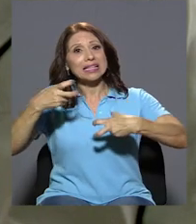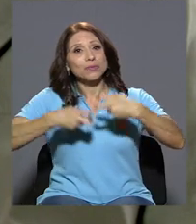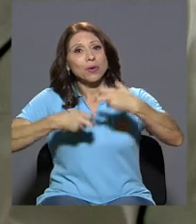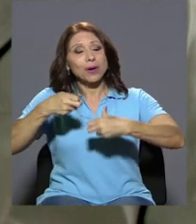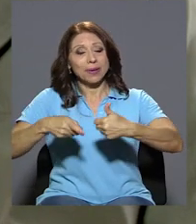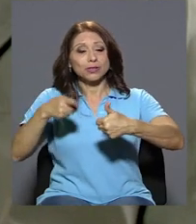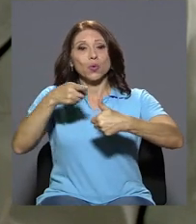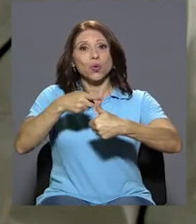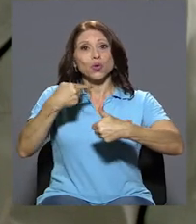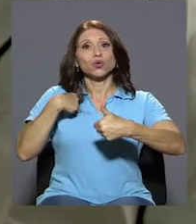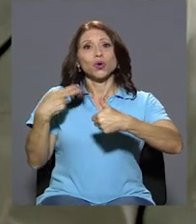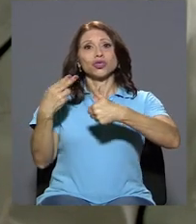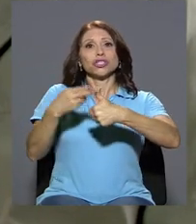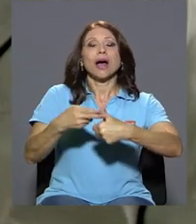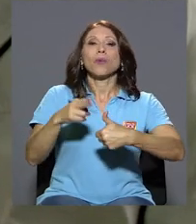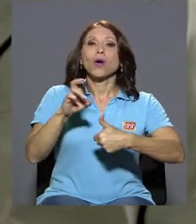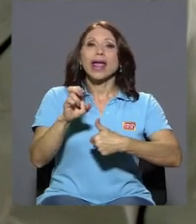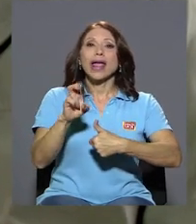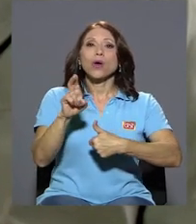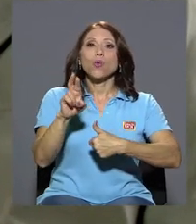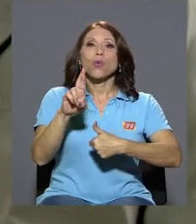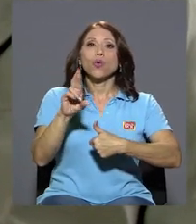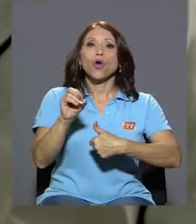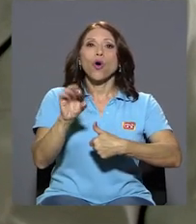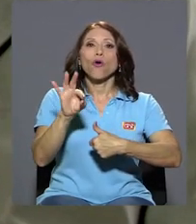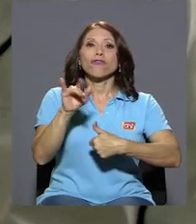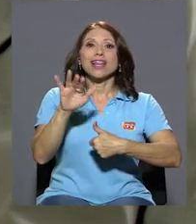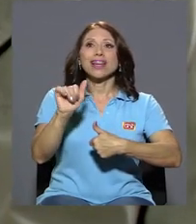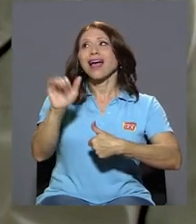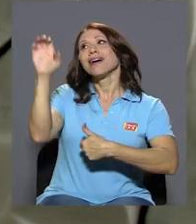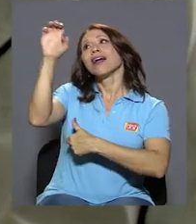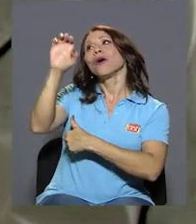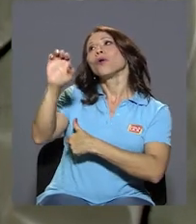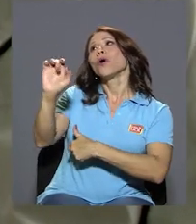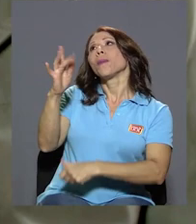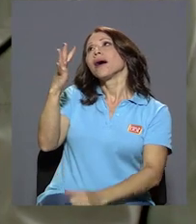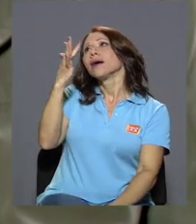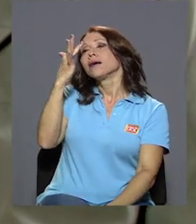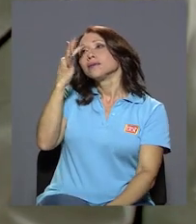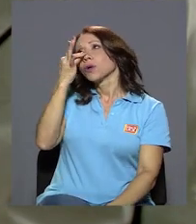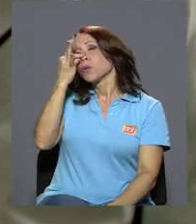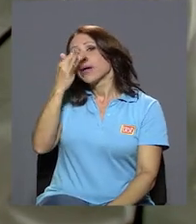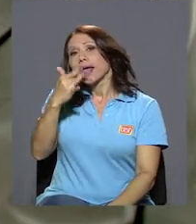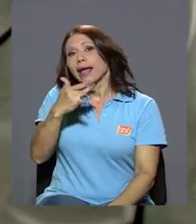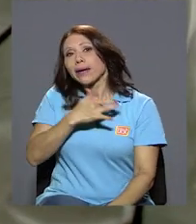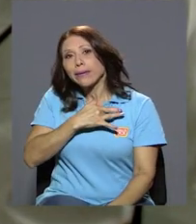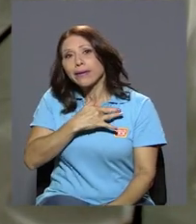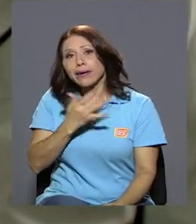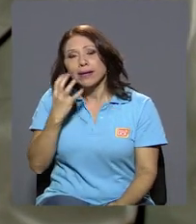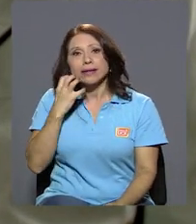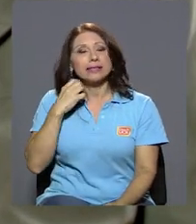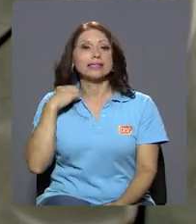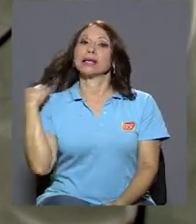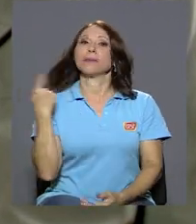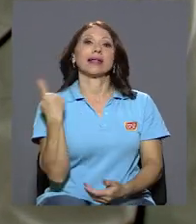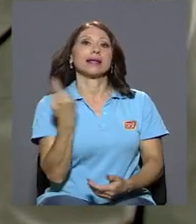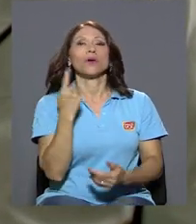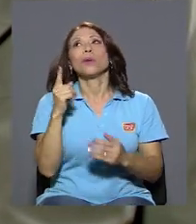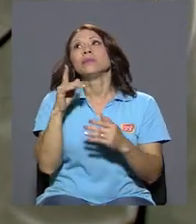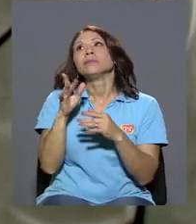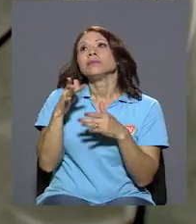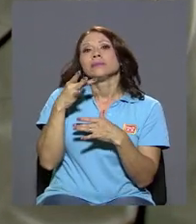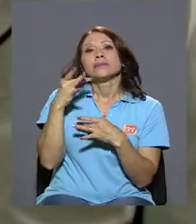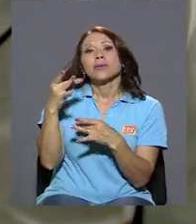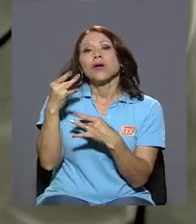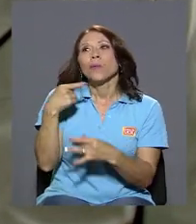uno es yo llamo la euro filia que viven absolutamente enamorado de lo europeo enajenados con lo que es